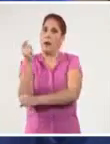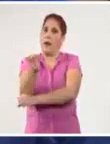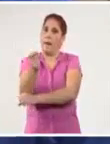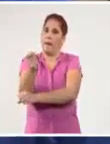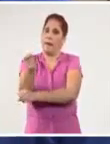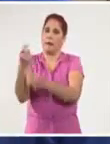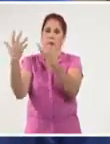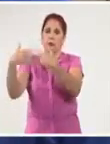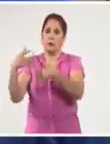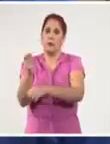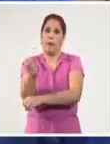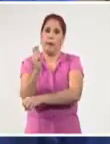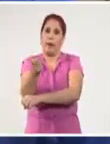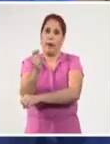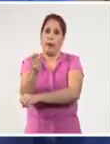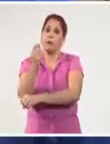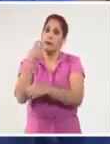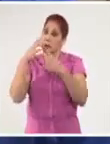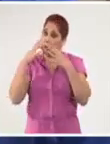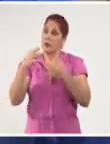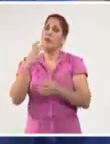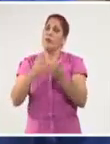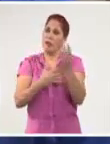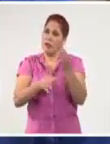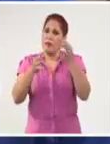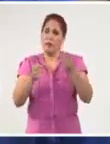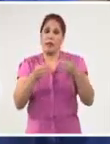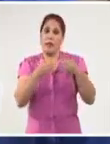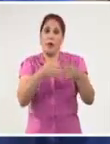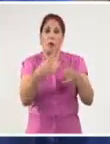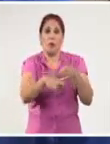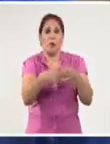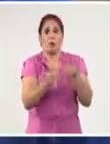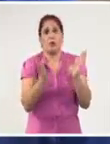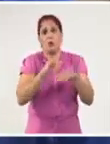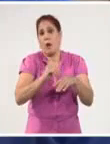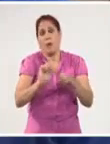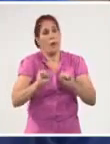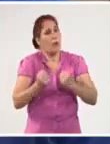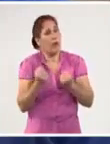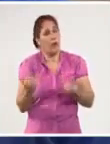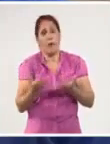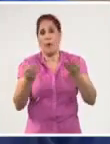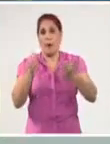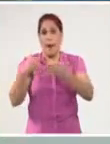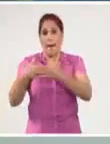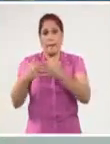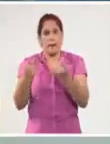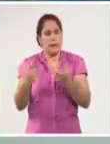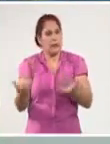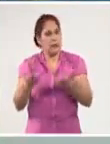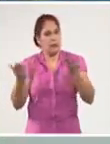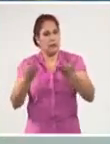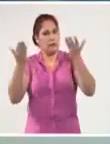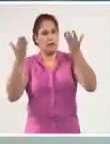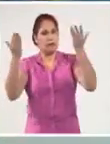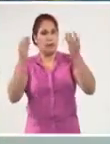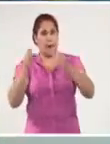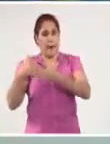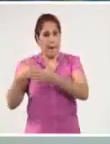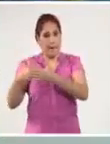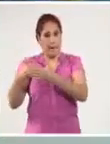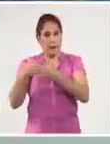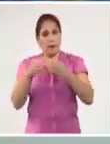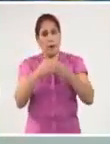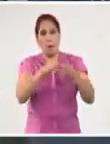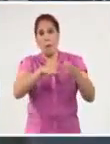con la producción. Es verdad que tenemos pocos recursos, pero hay que salir afuera porque la empresa lo necesita. La empresa radicada en el